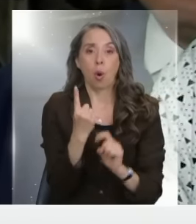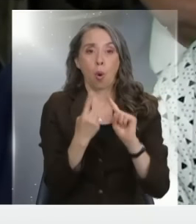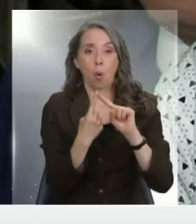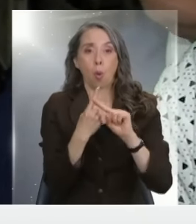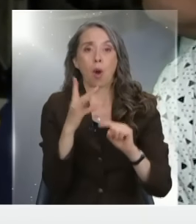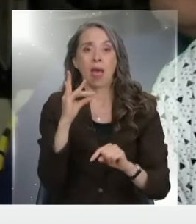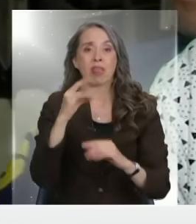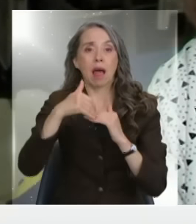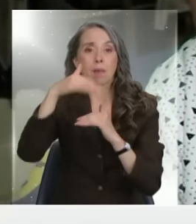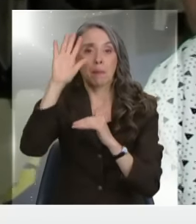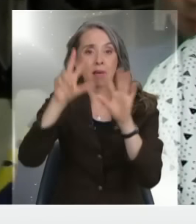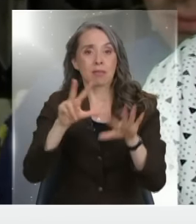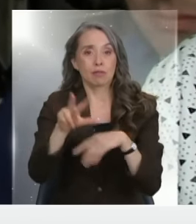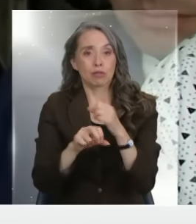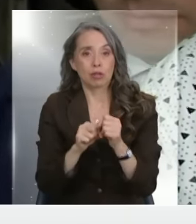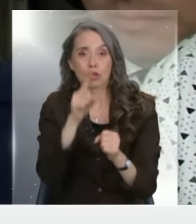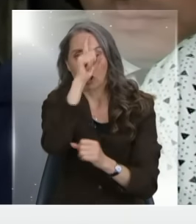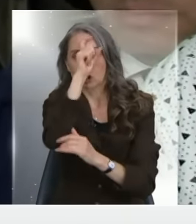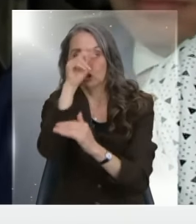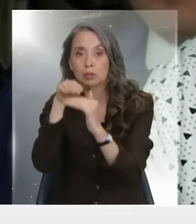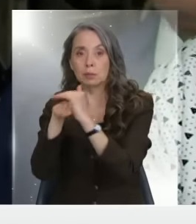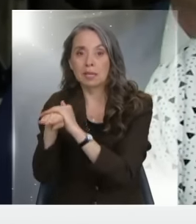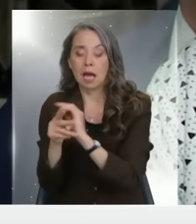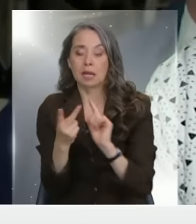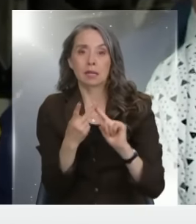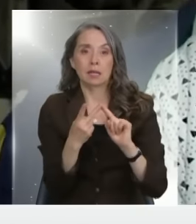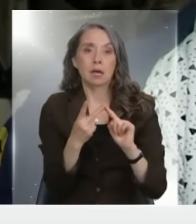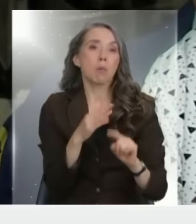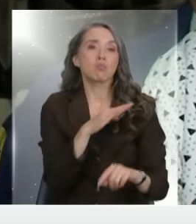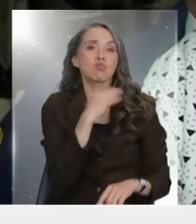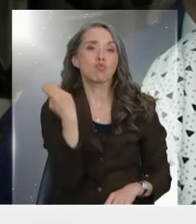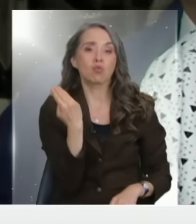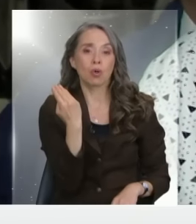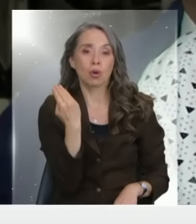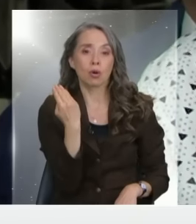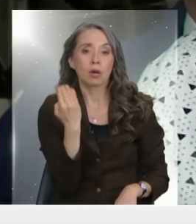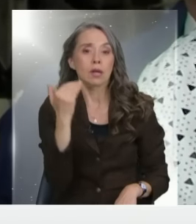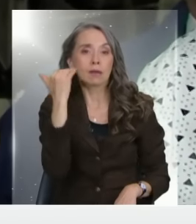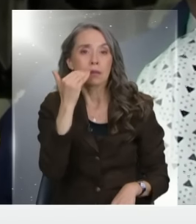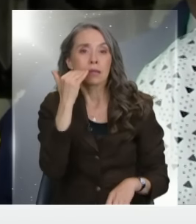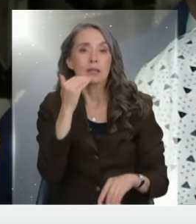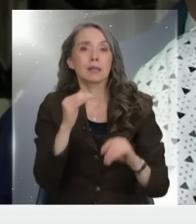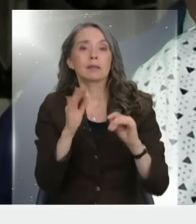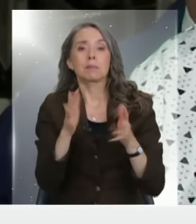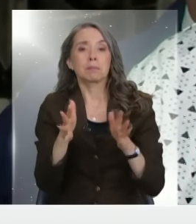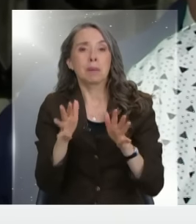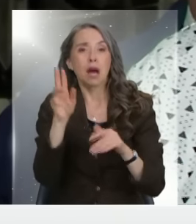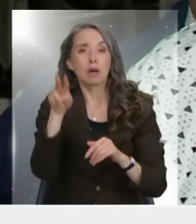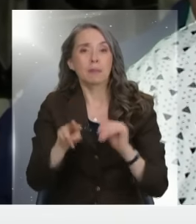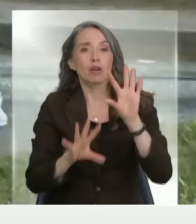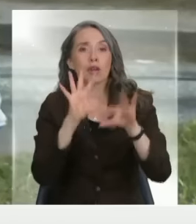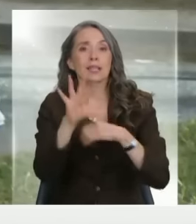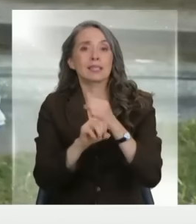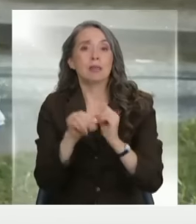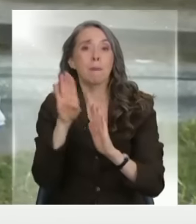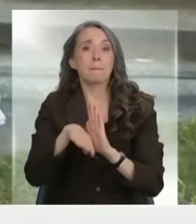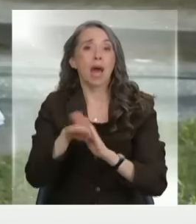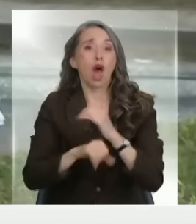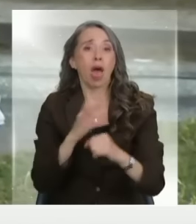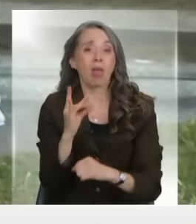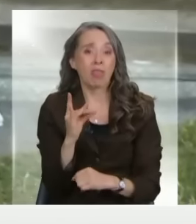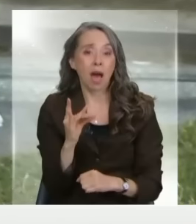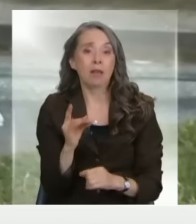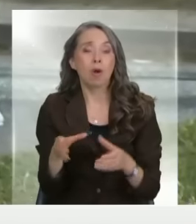edad, se encuentra internado y el otro falleció siendo un menor de edad de aproximadamente 15 años. La banda